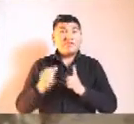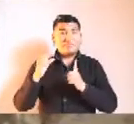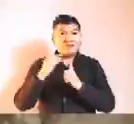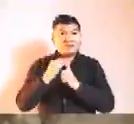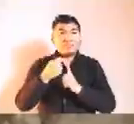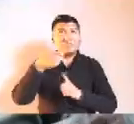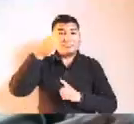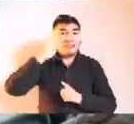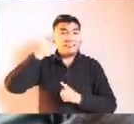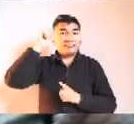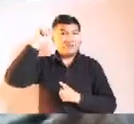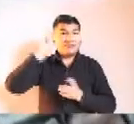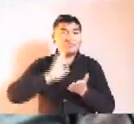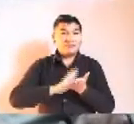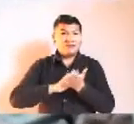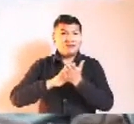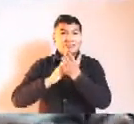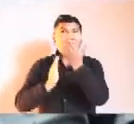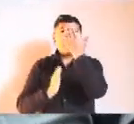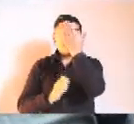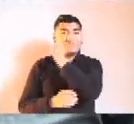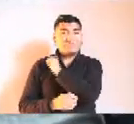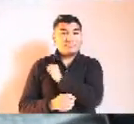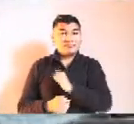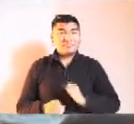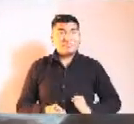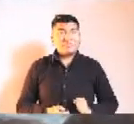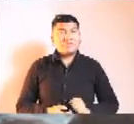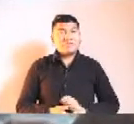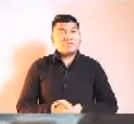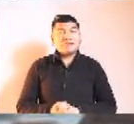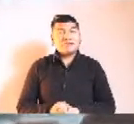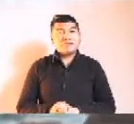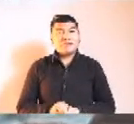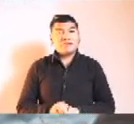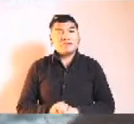Palabra de Dios. Te alabamos, Señor.